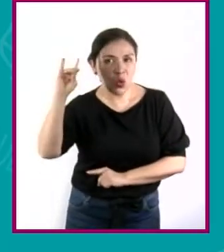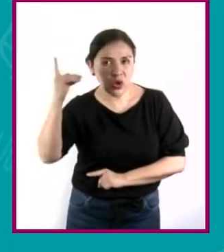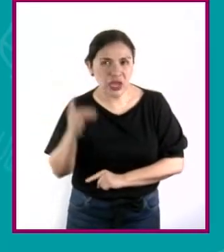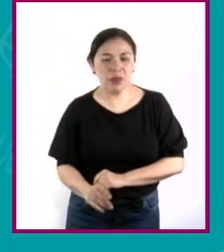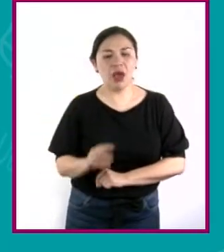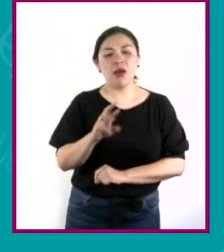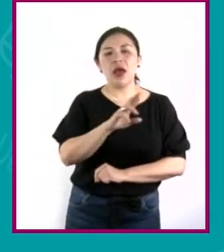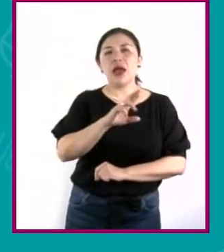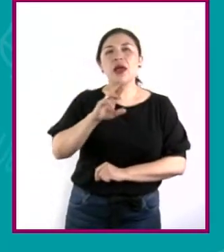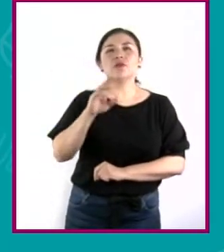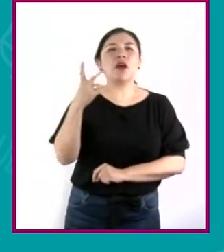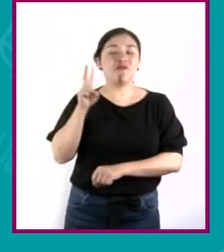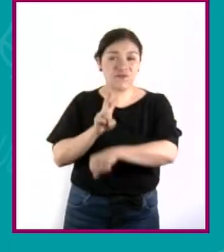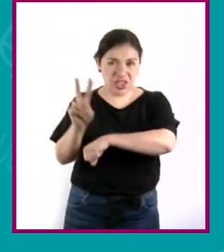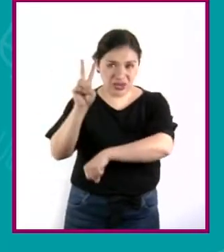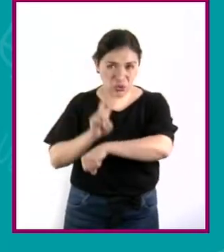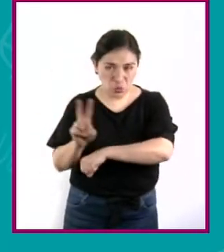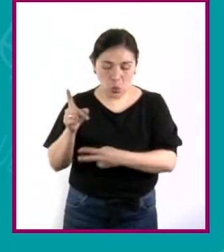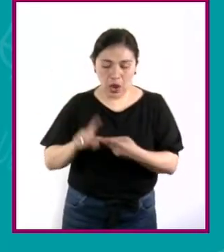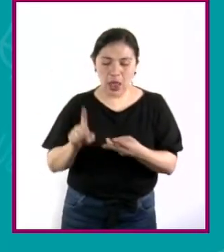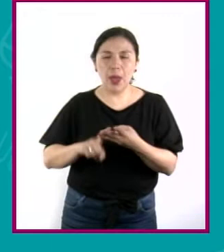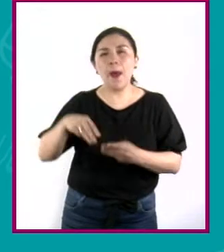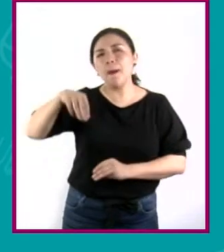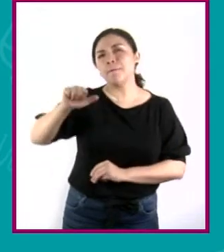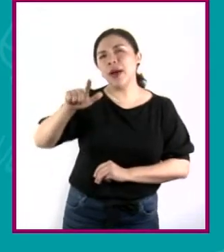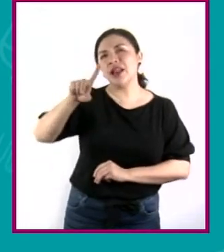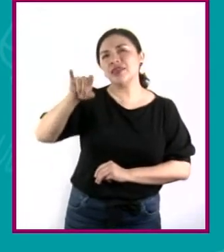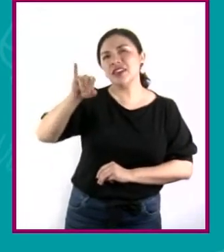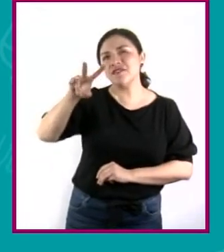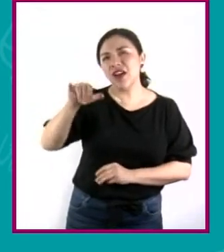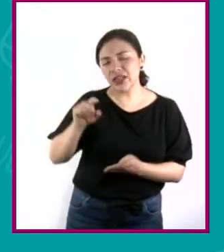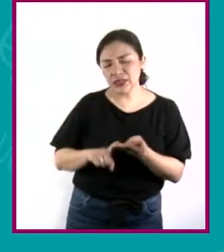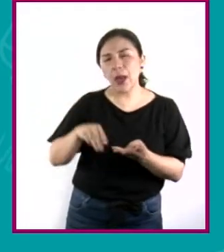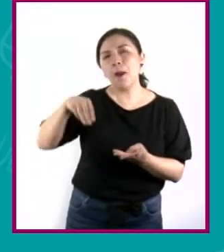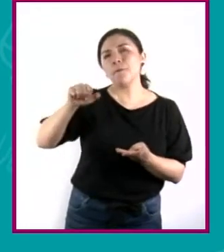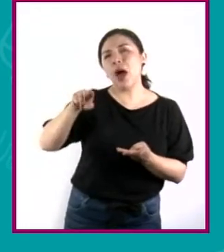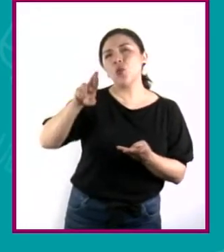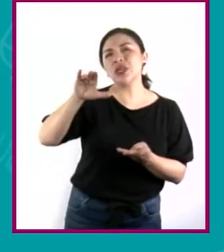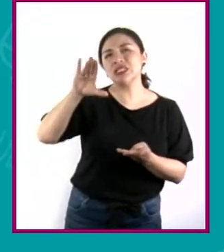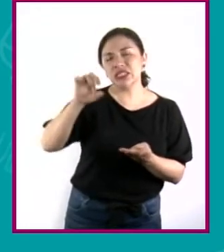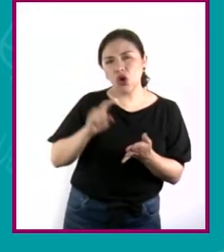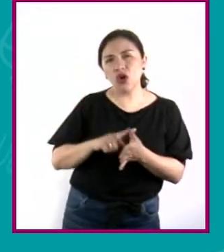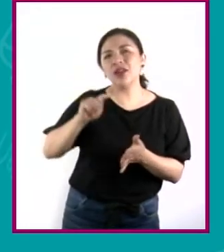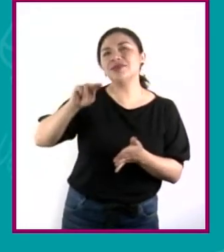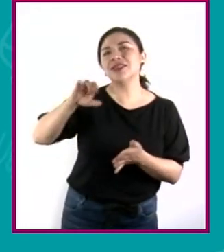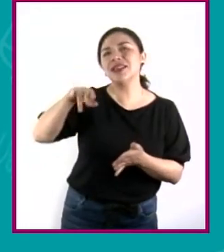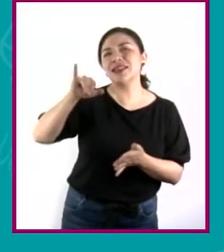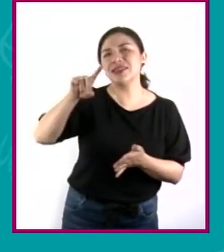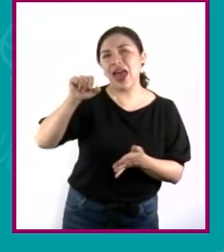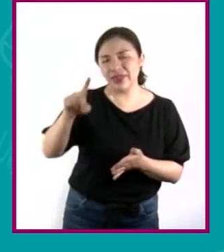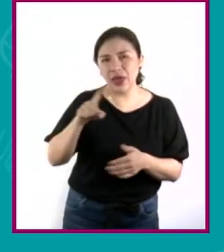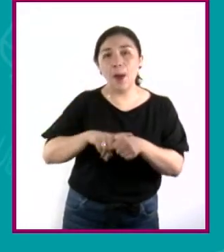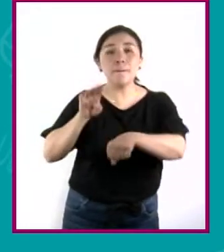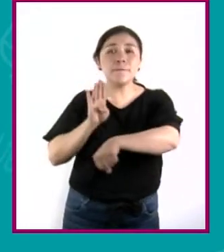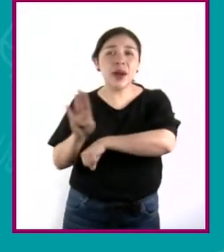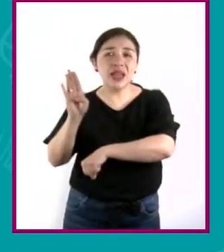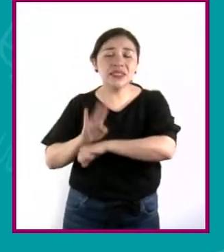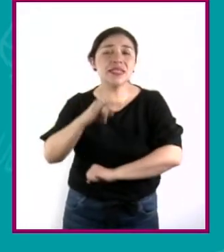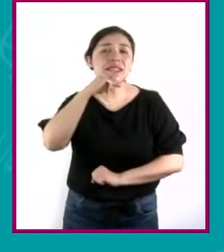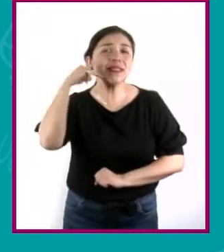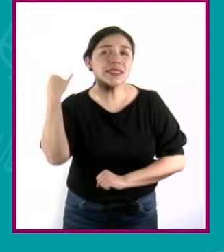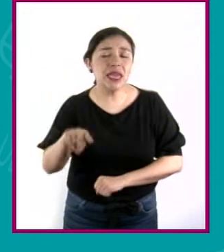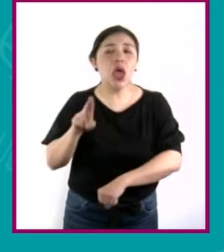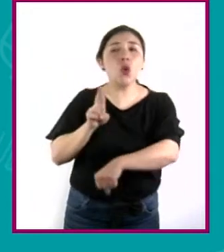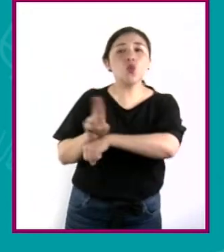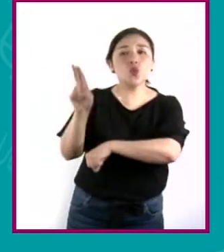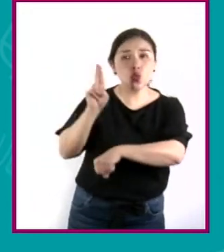República Bolivariana de Venezuela, Maldivas, Mauricio, Trinidad y Tobago, Brasil, Chile y